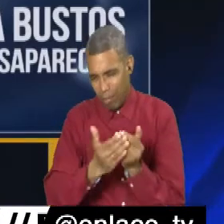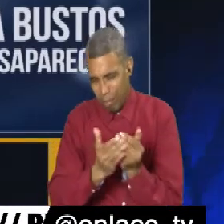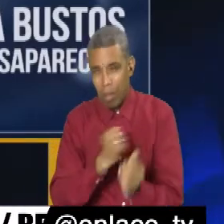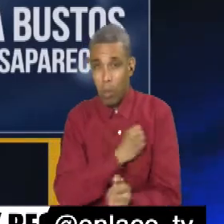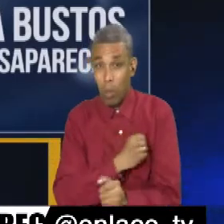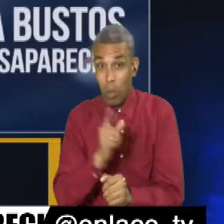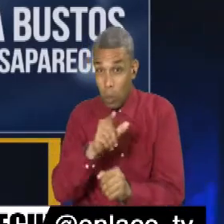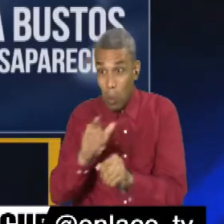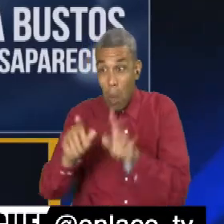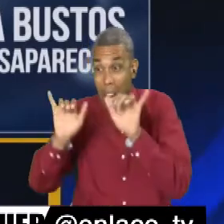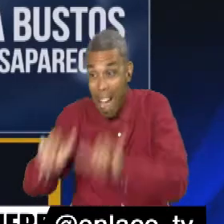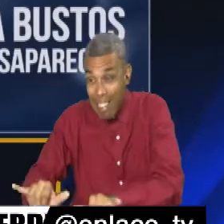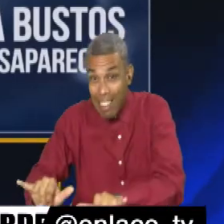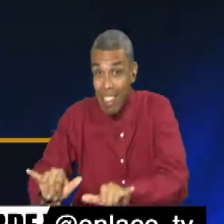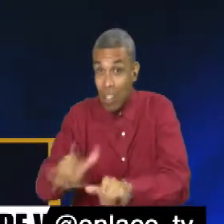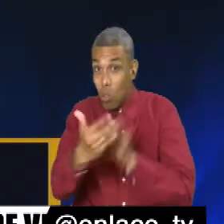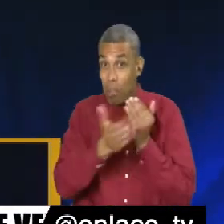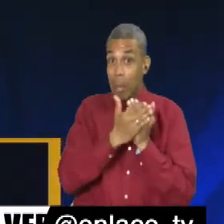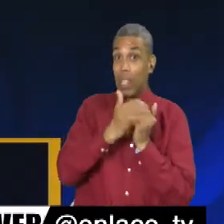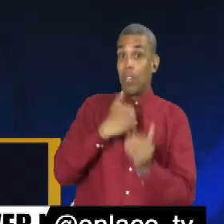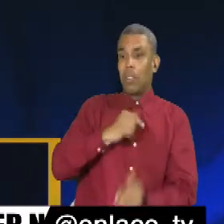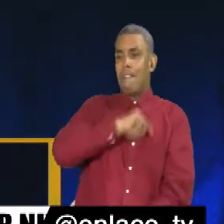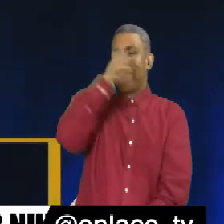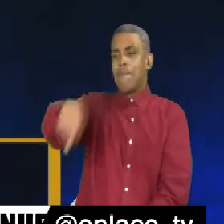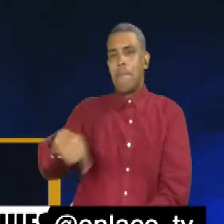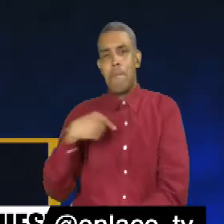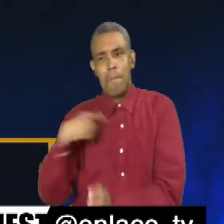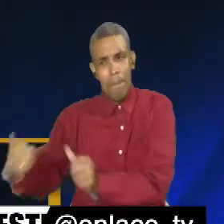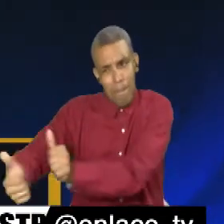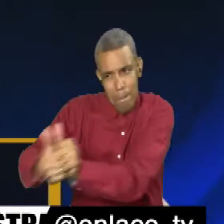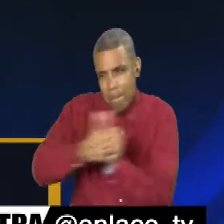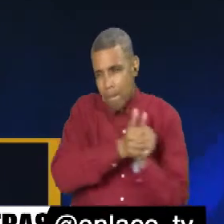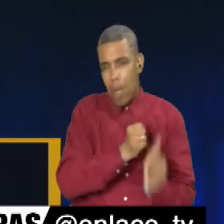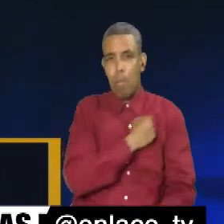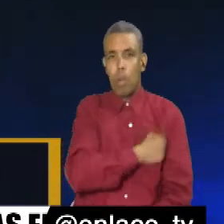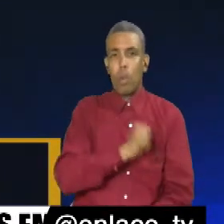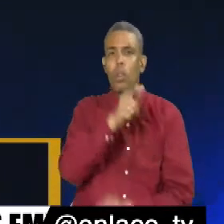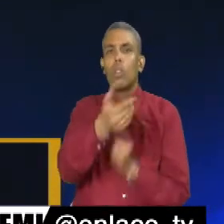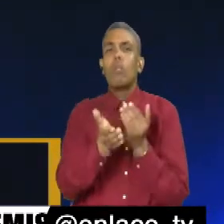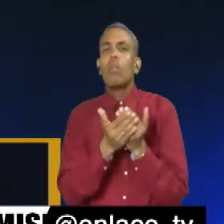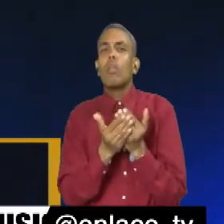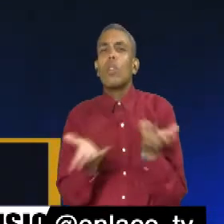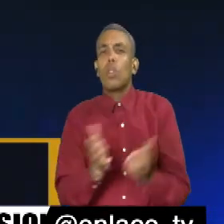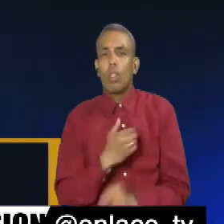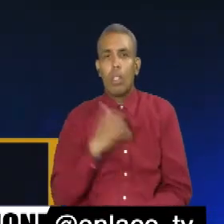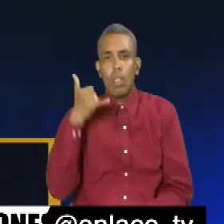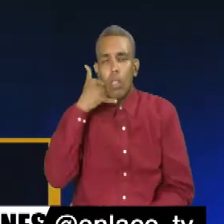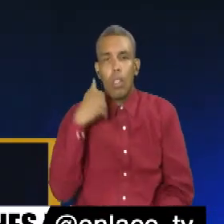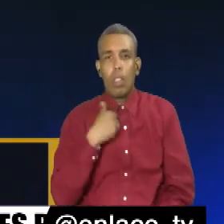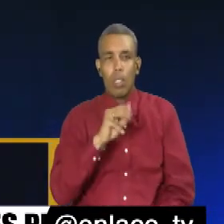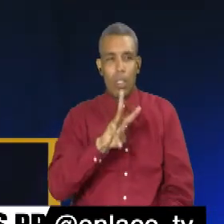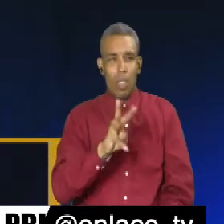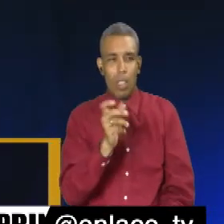mientras que nosotros podamos ir a donde está ella. Si usted tiene información de Diana, por favor comunicarse al número de celular